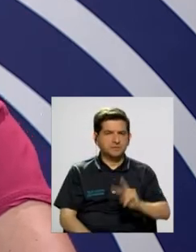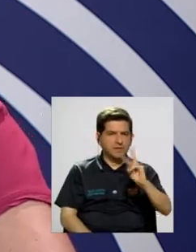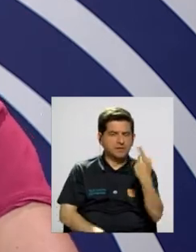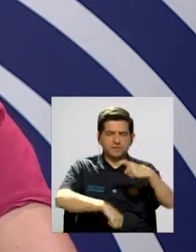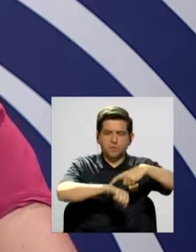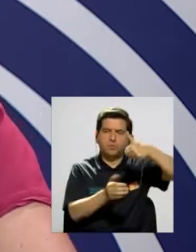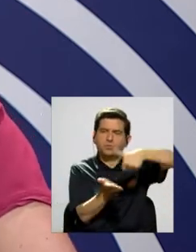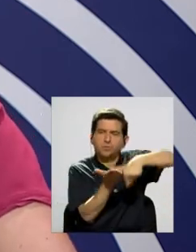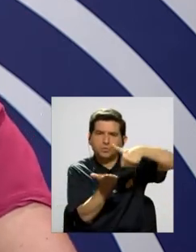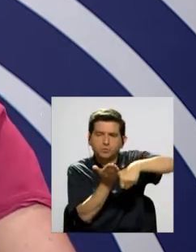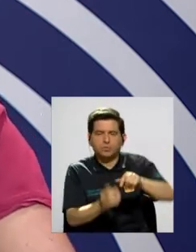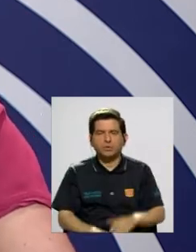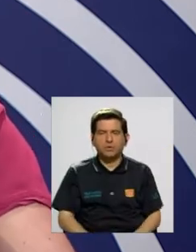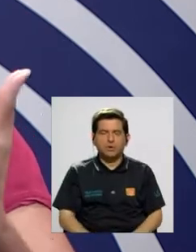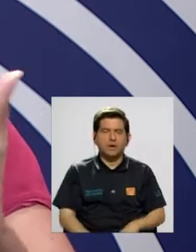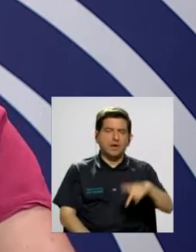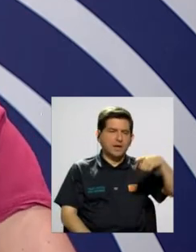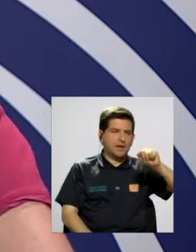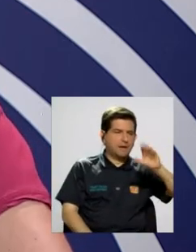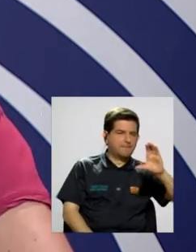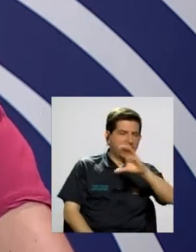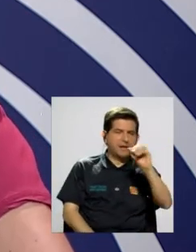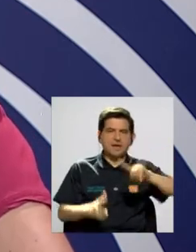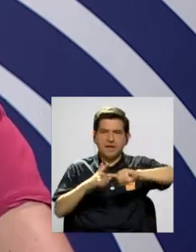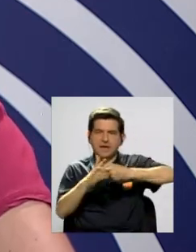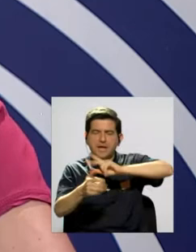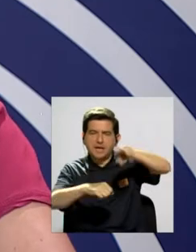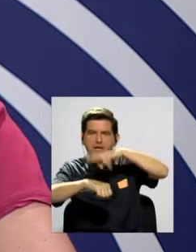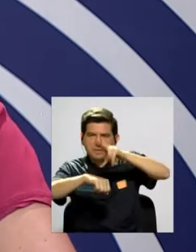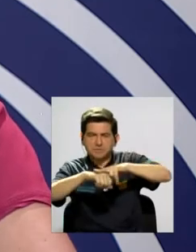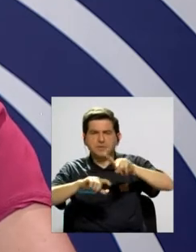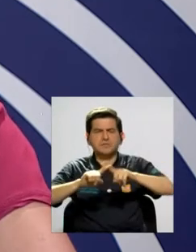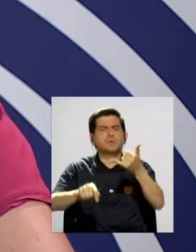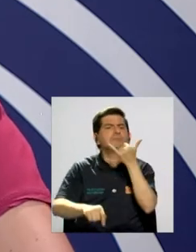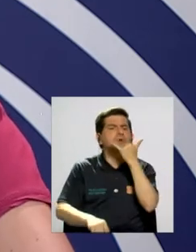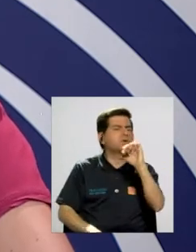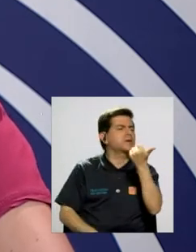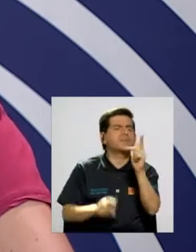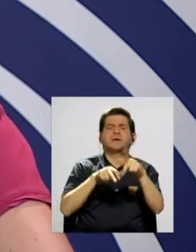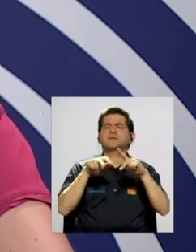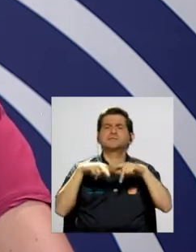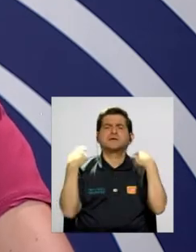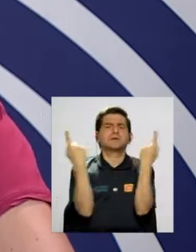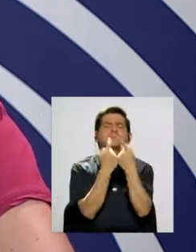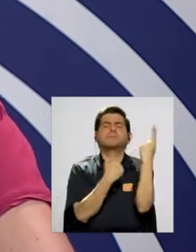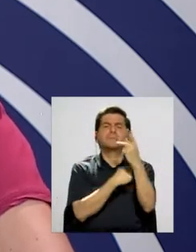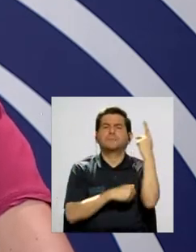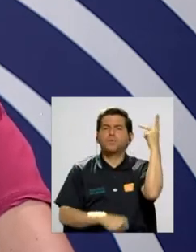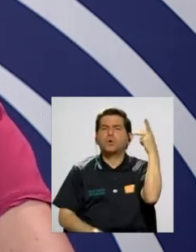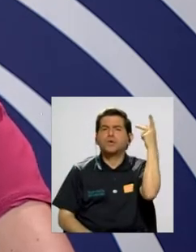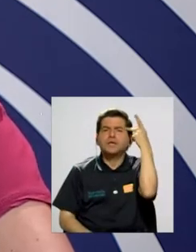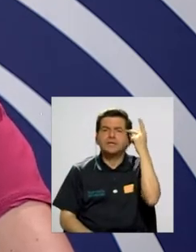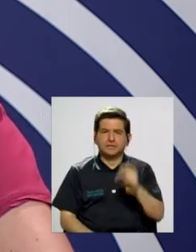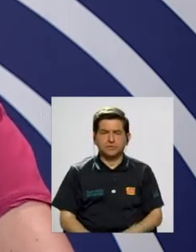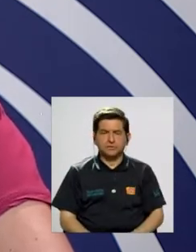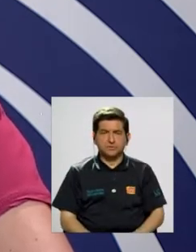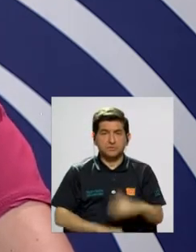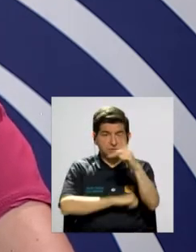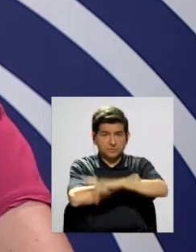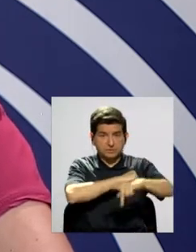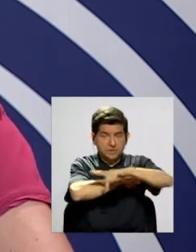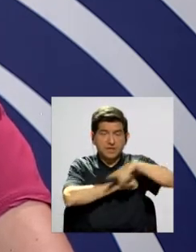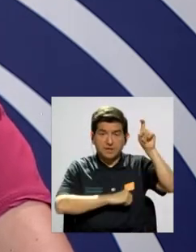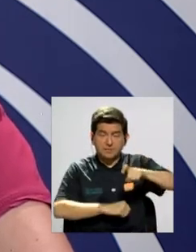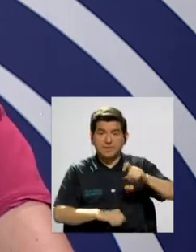vuelta, si bien es cierto, figuraban el PAC y Restauración Nacional, ¿qué pasa con los otros partidos políticos? Nuestro país necesita